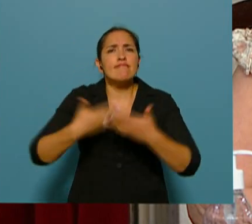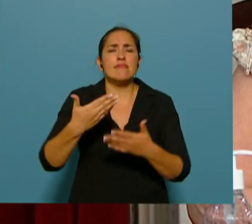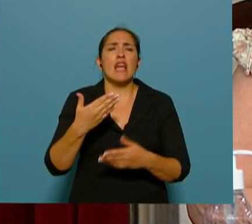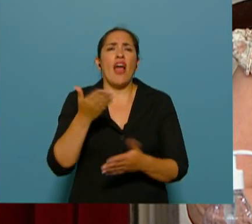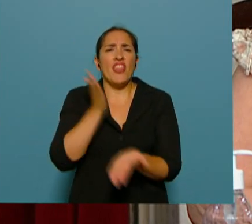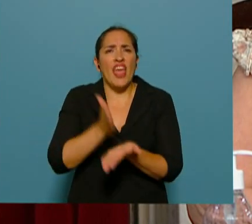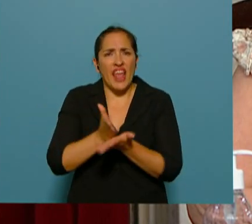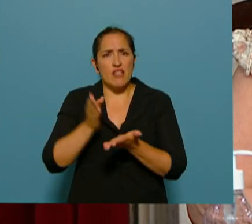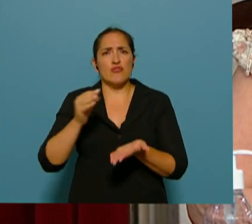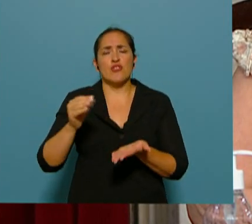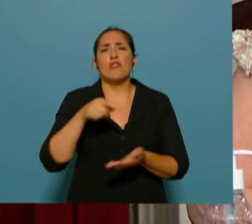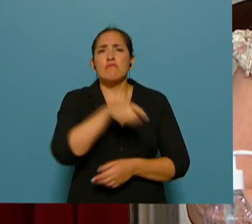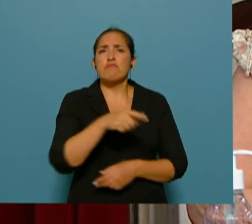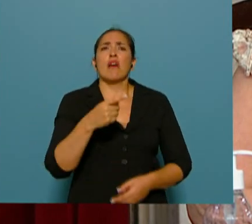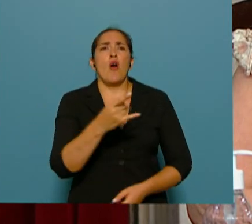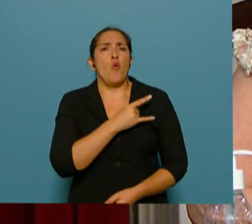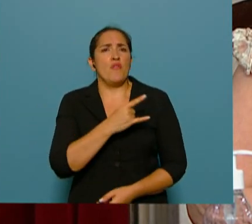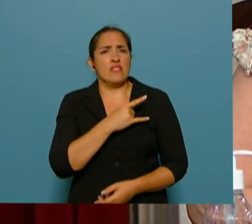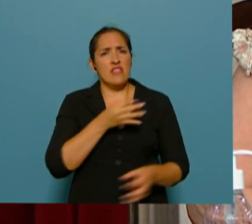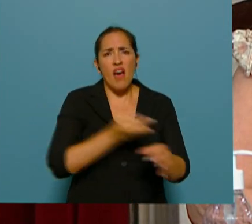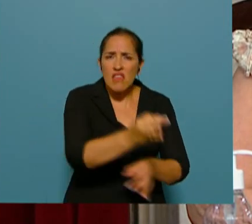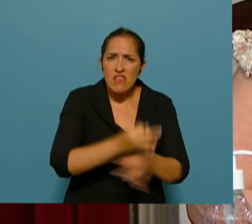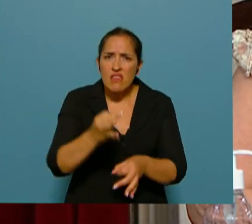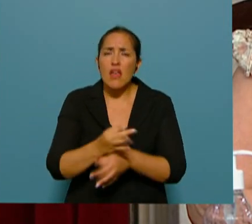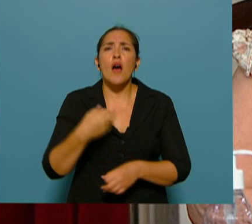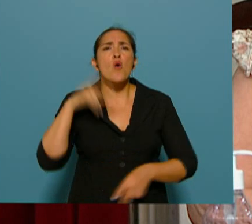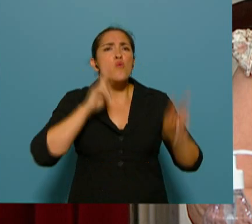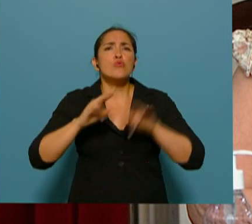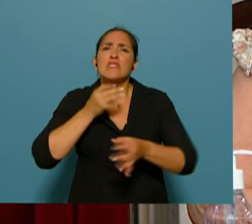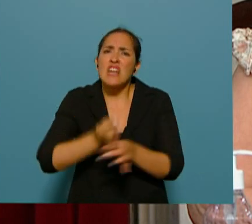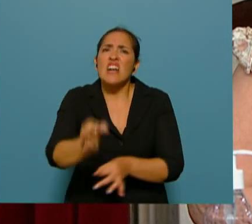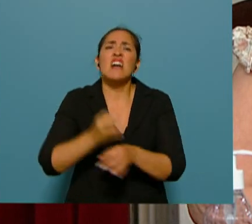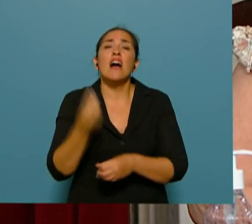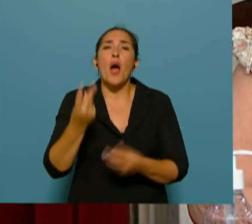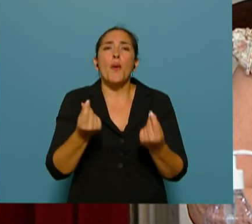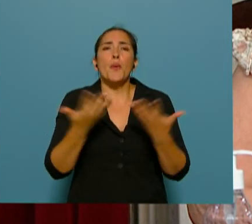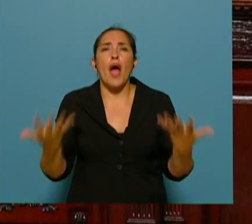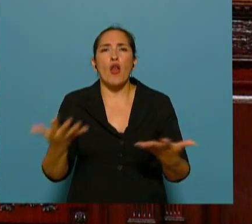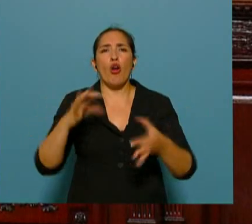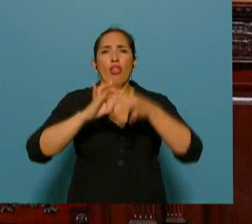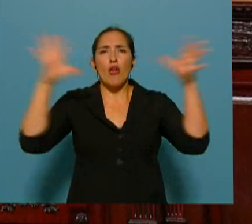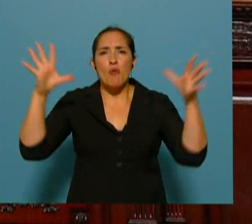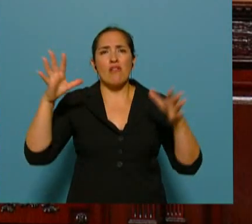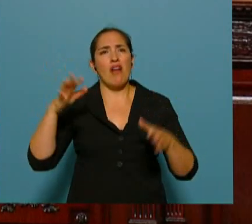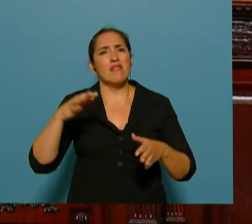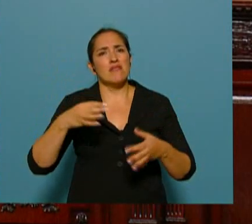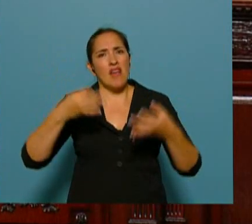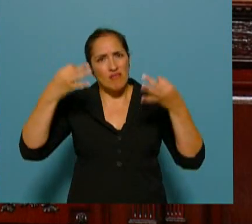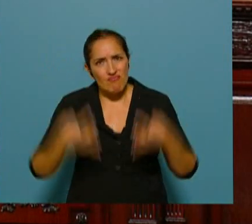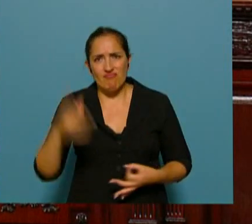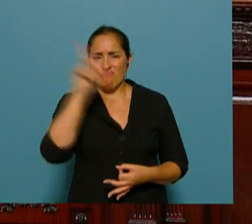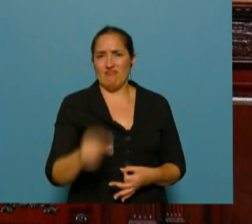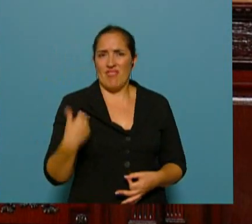en la universidad a respetar la institucionalidad de la República y la vigencia de los valores democráticos. Yo anuncié